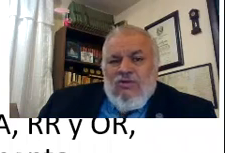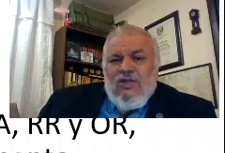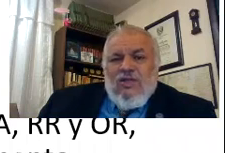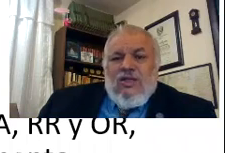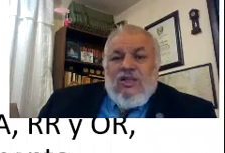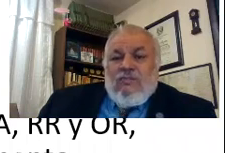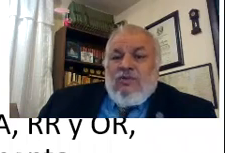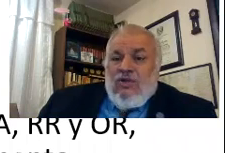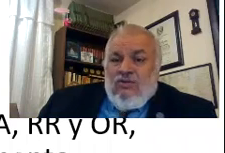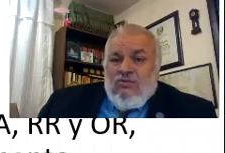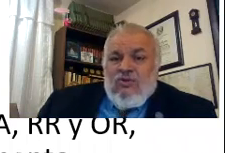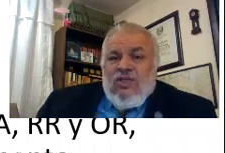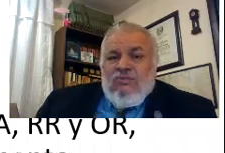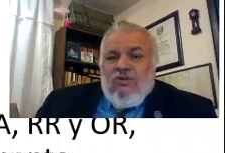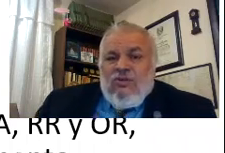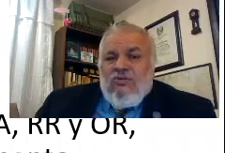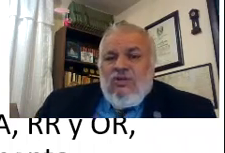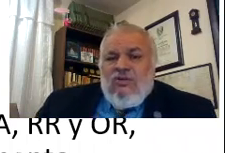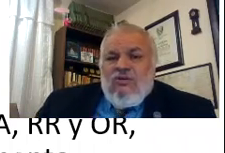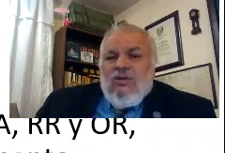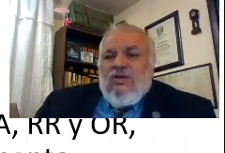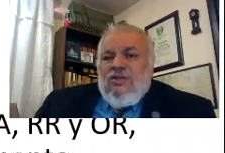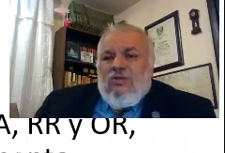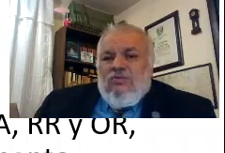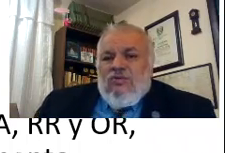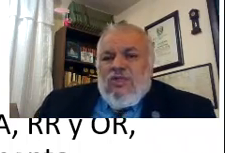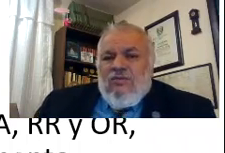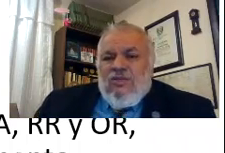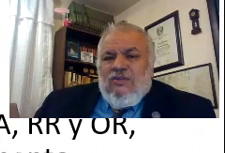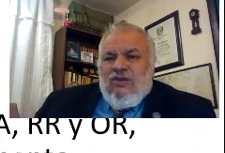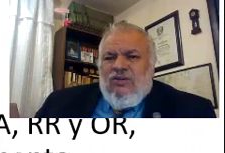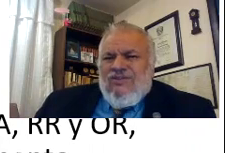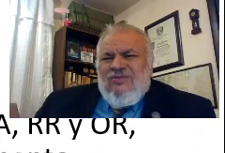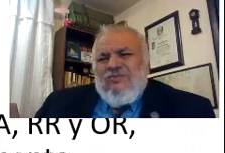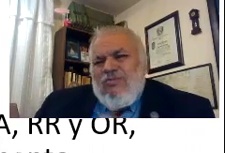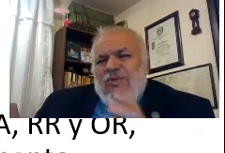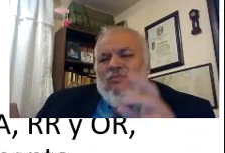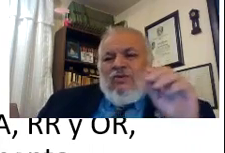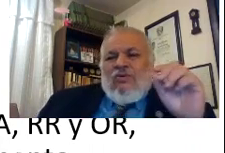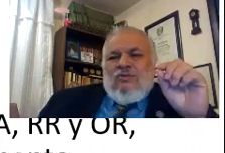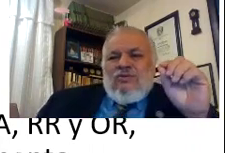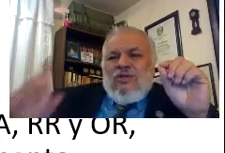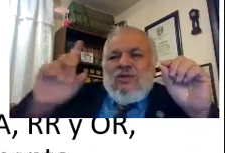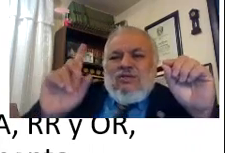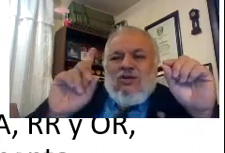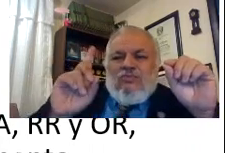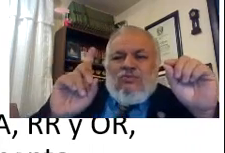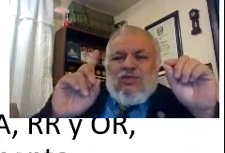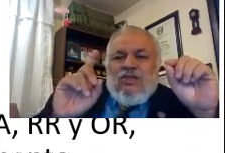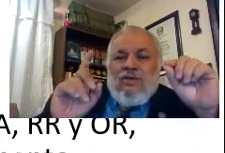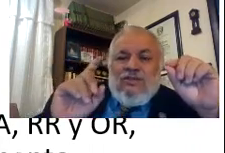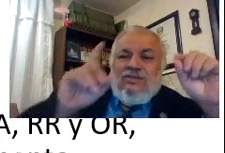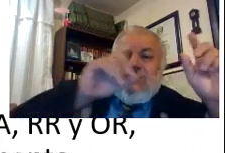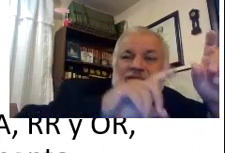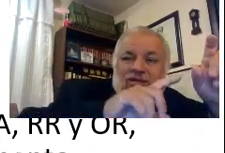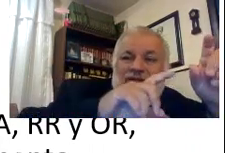en el brote. Las personas que consumieron este alimento tienen un riesgo 5.7 veces mayor, no es propiamente mayor, sino es